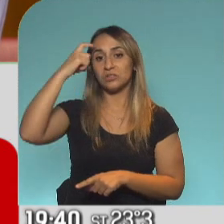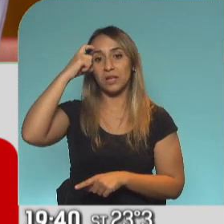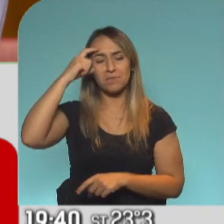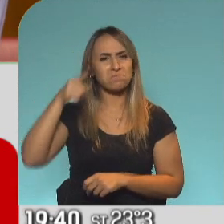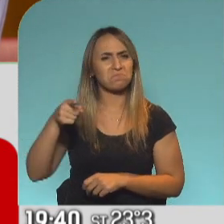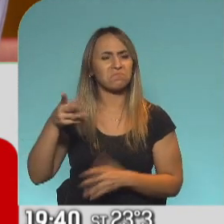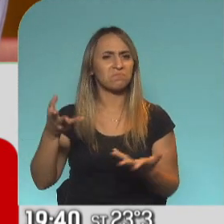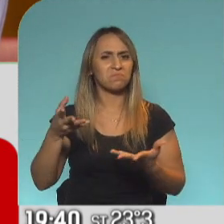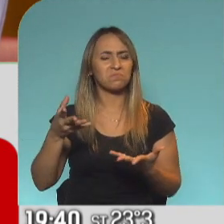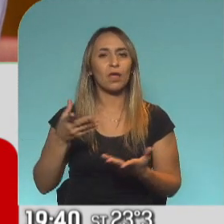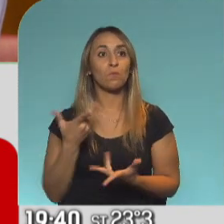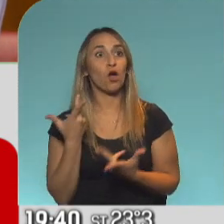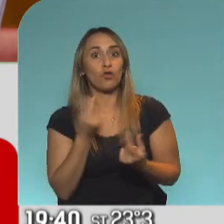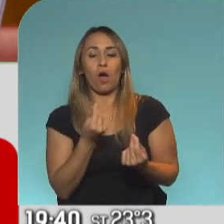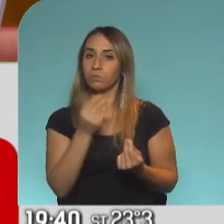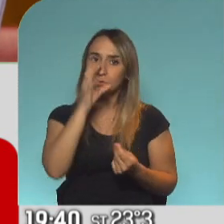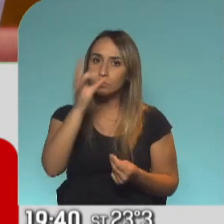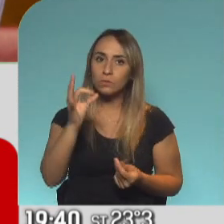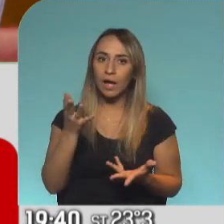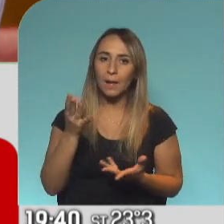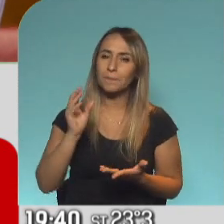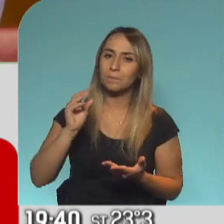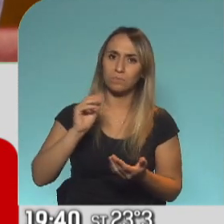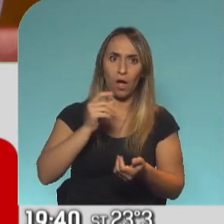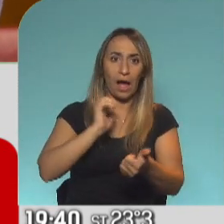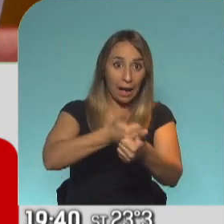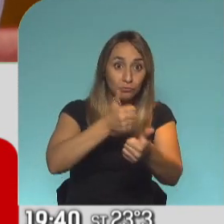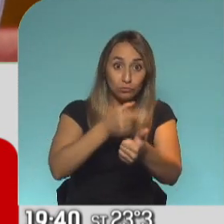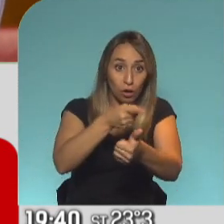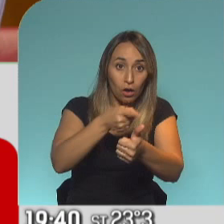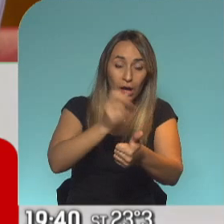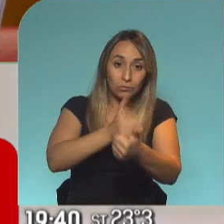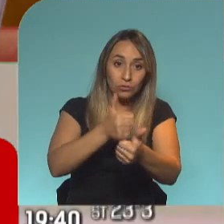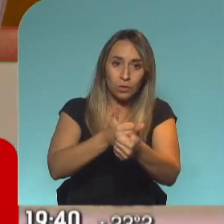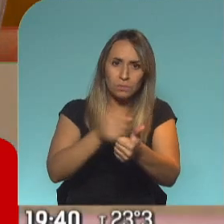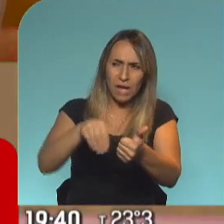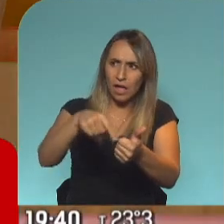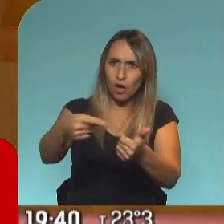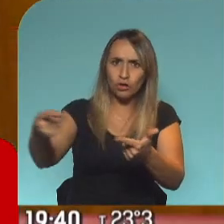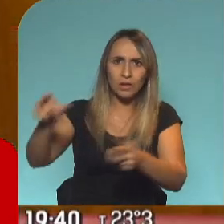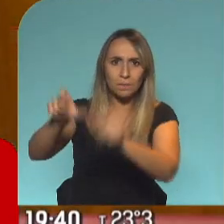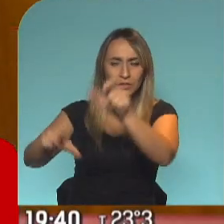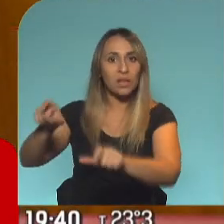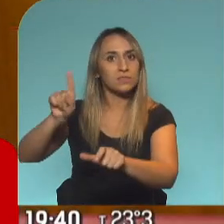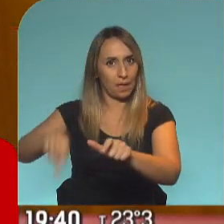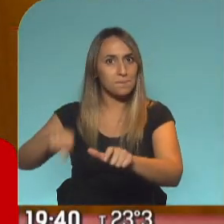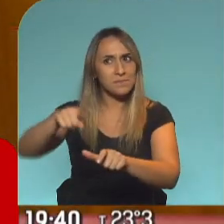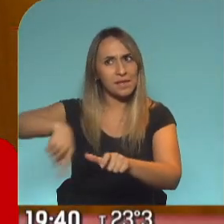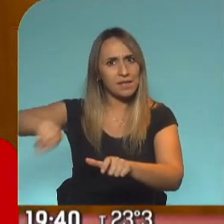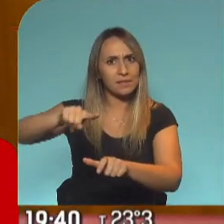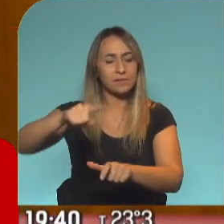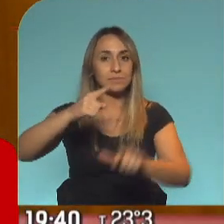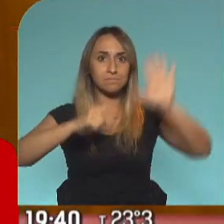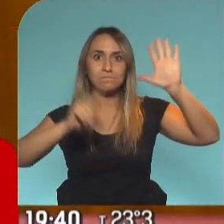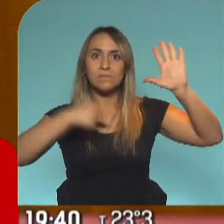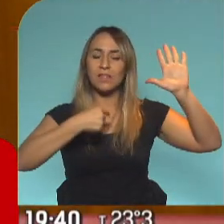y además, al parecer, no solo abusó de vos, sino que hay varias personas que también están mencionando que fueron abusadas por